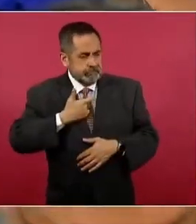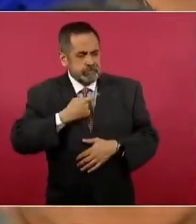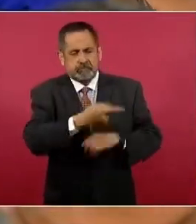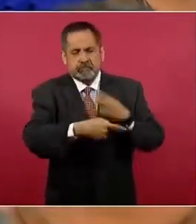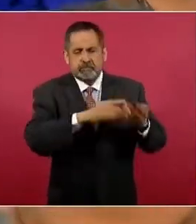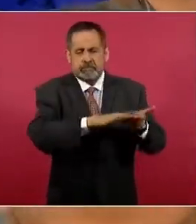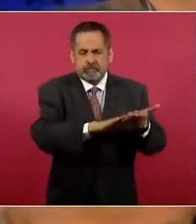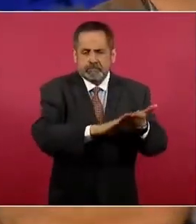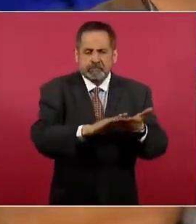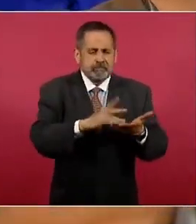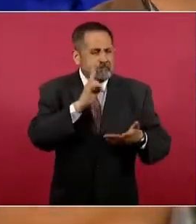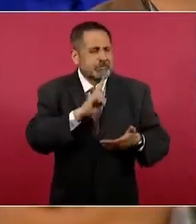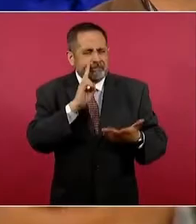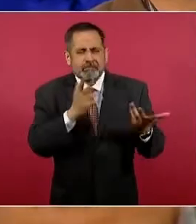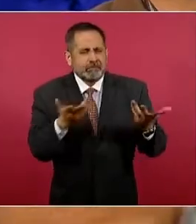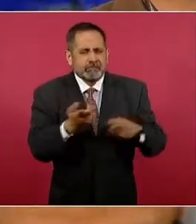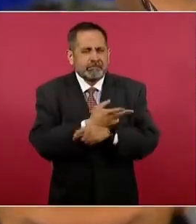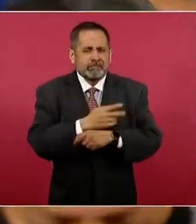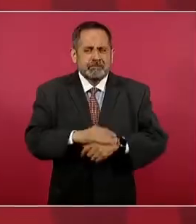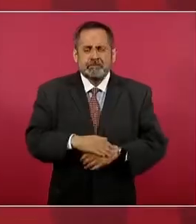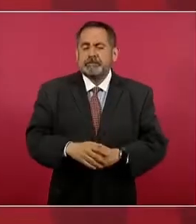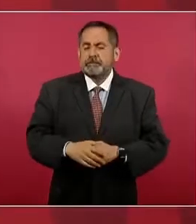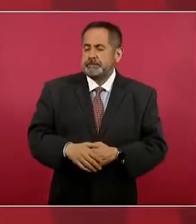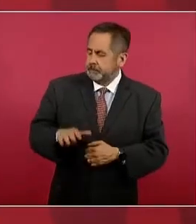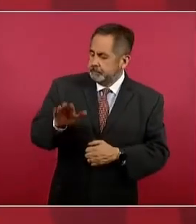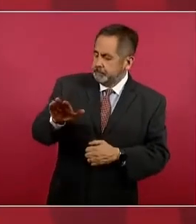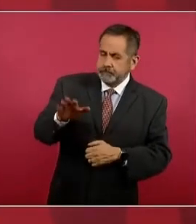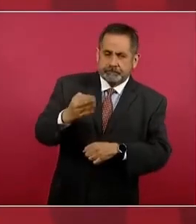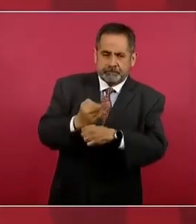se está revisando,